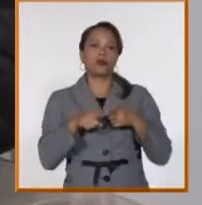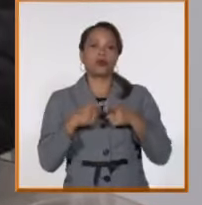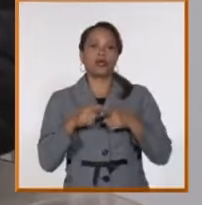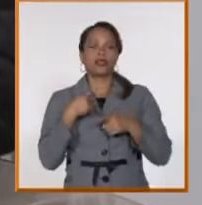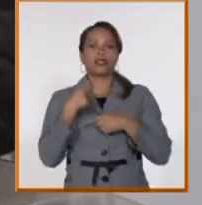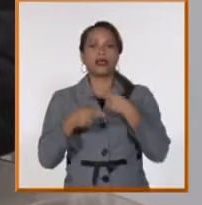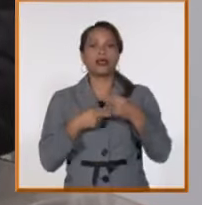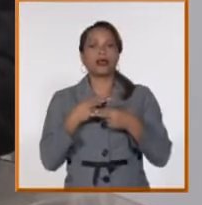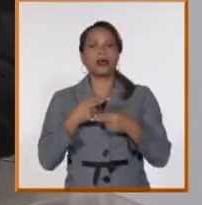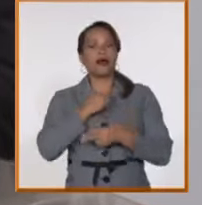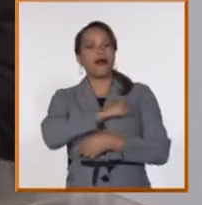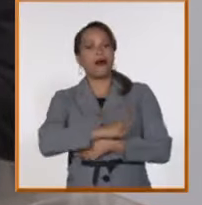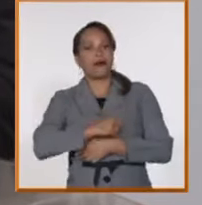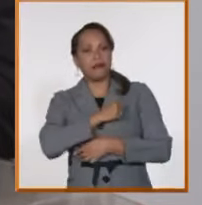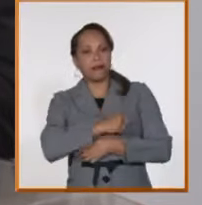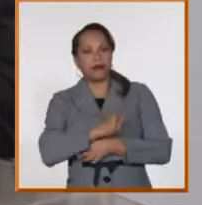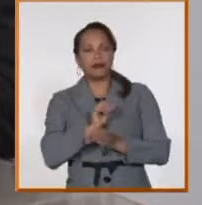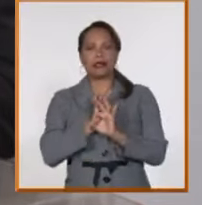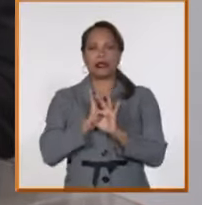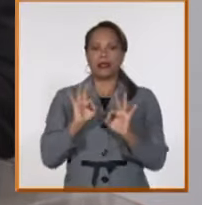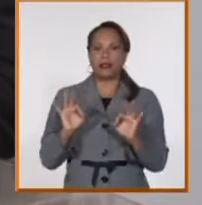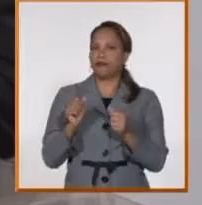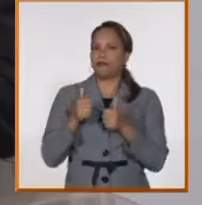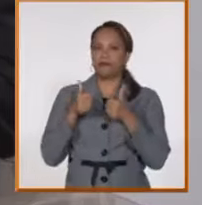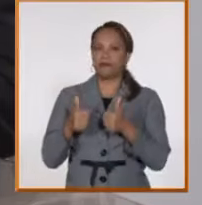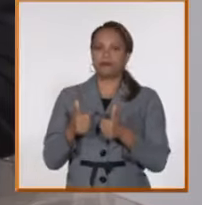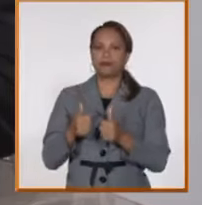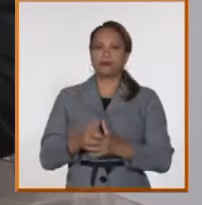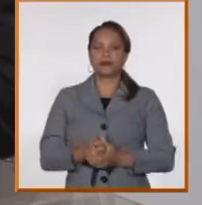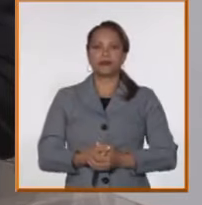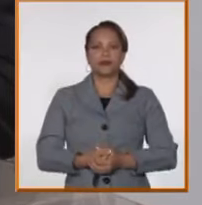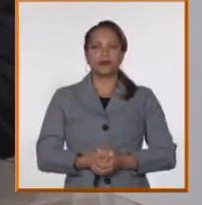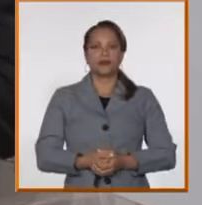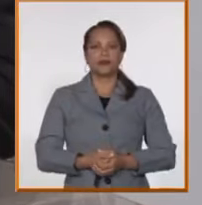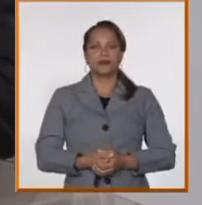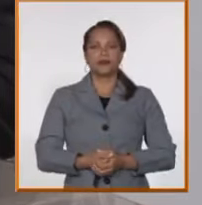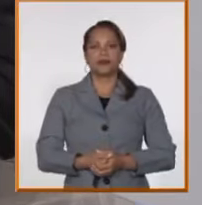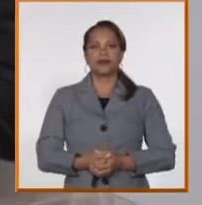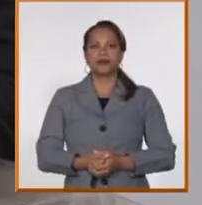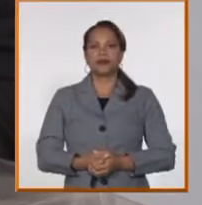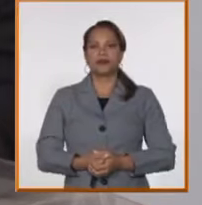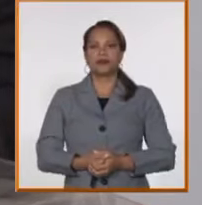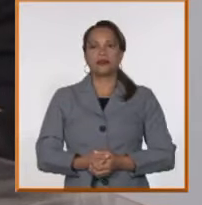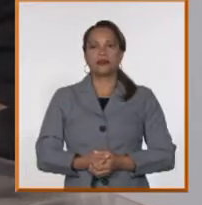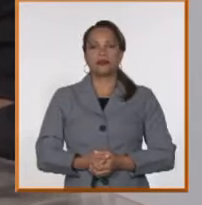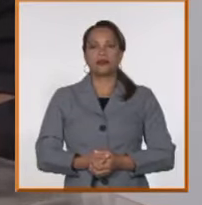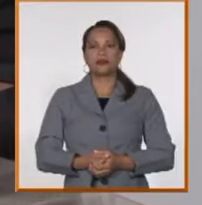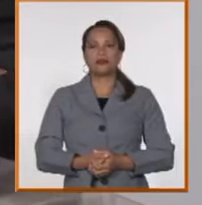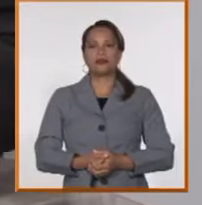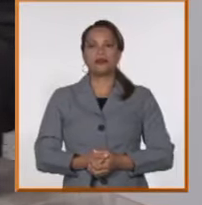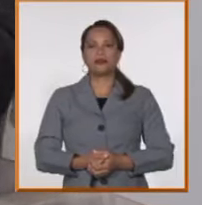hecho con todo el amor y la calidad que caracteriza nuestros trabajadores y realmente buen bueno como le explicaba Estas son